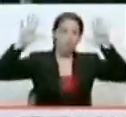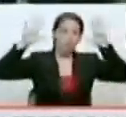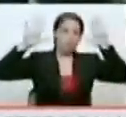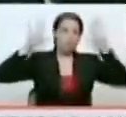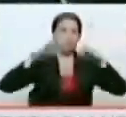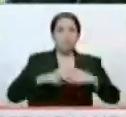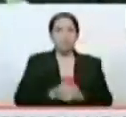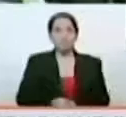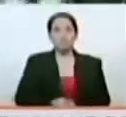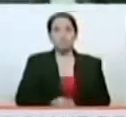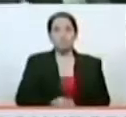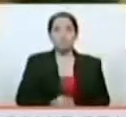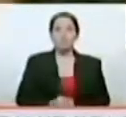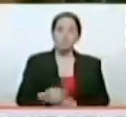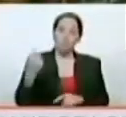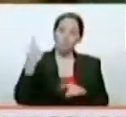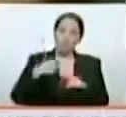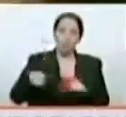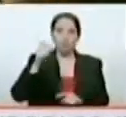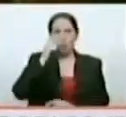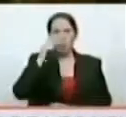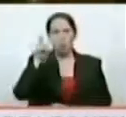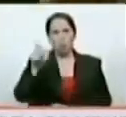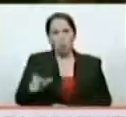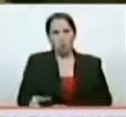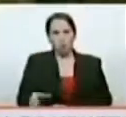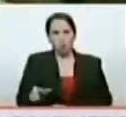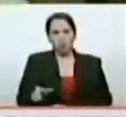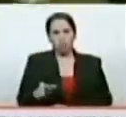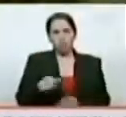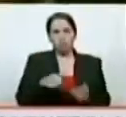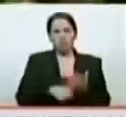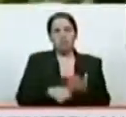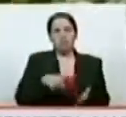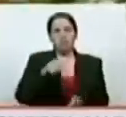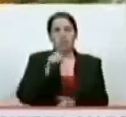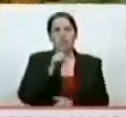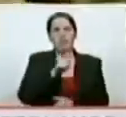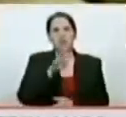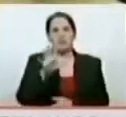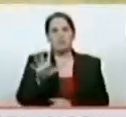Ciudadano Richard José Blanco Delgado, cédula de identidad